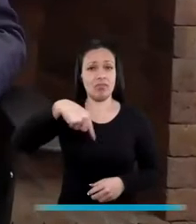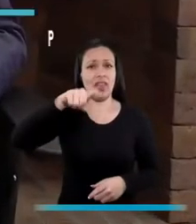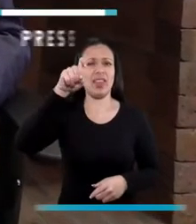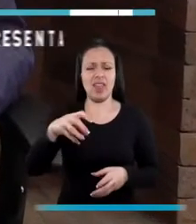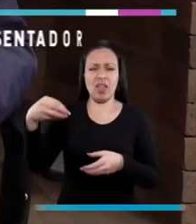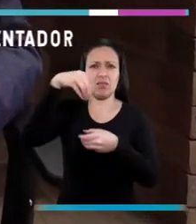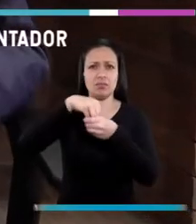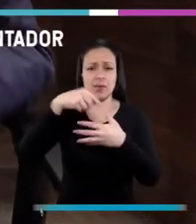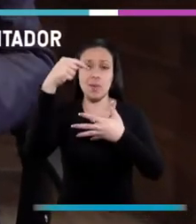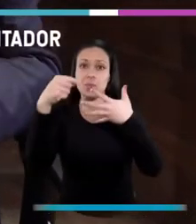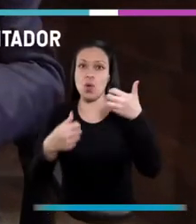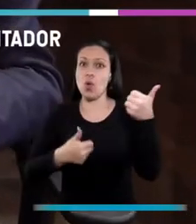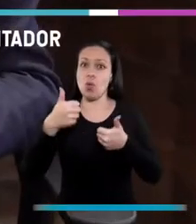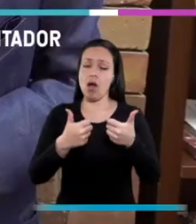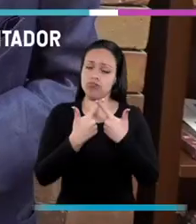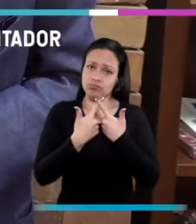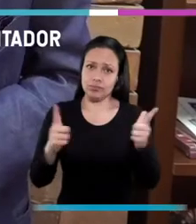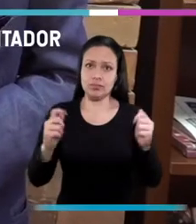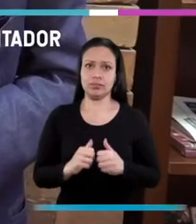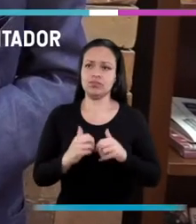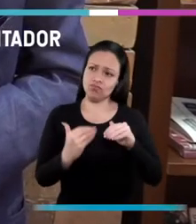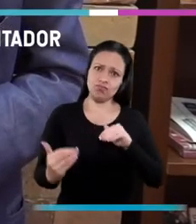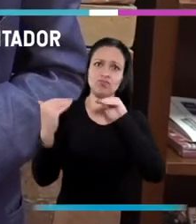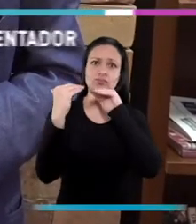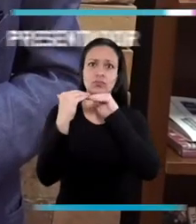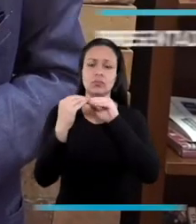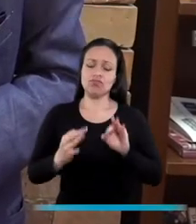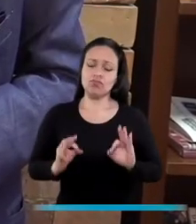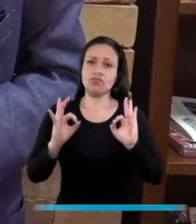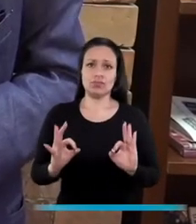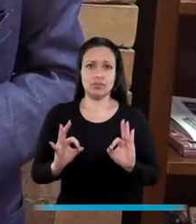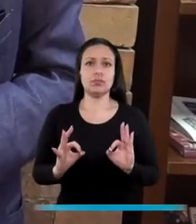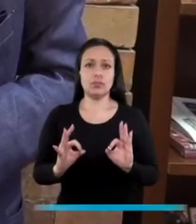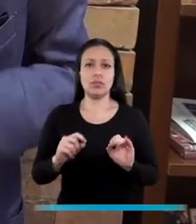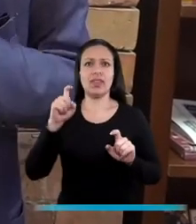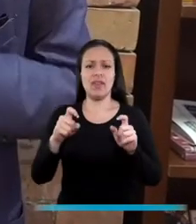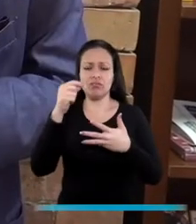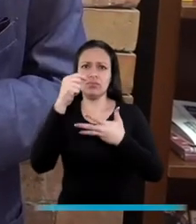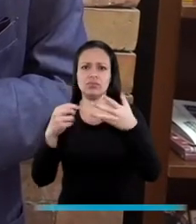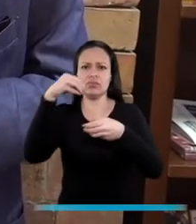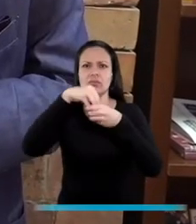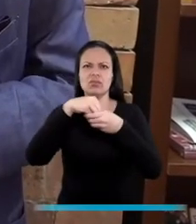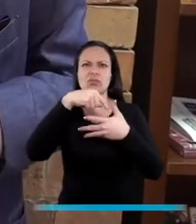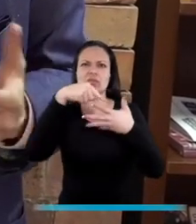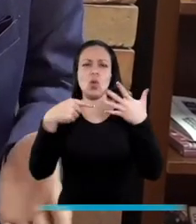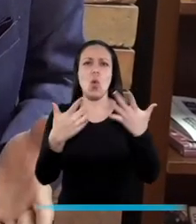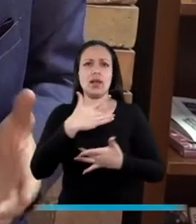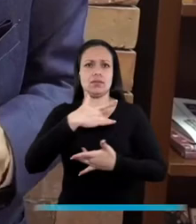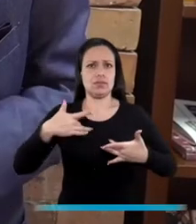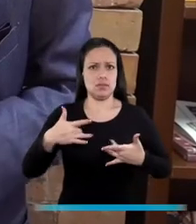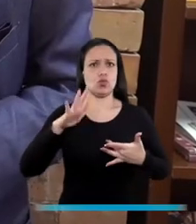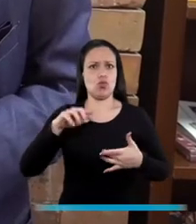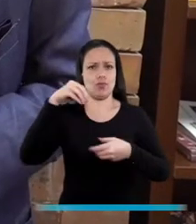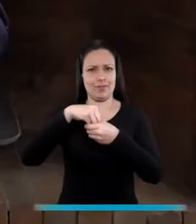Que debe desarrollarse bajo los principios de libertad, igualdad, dignidad y las condiciones que garanticen la seguridad